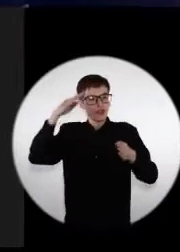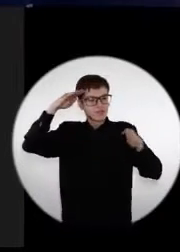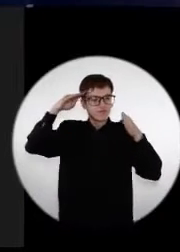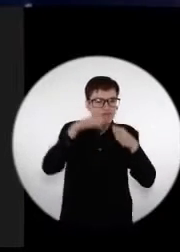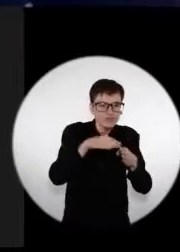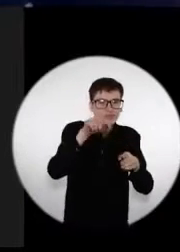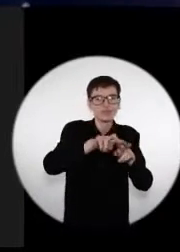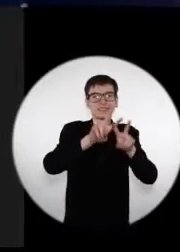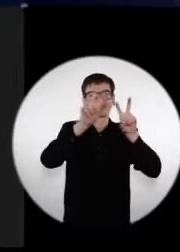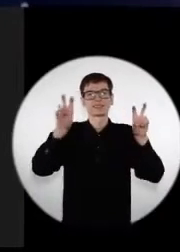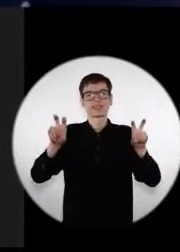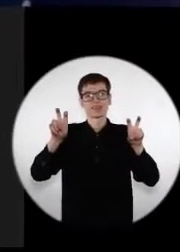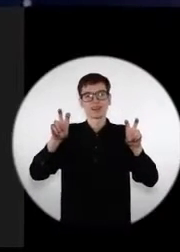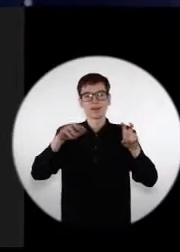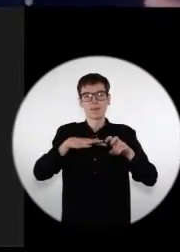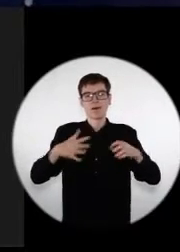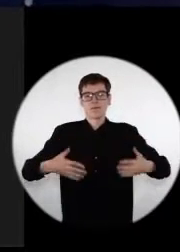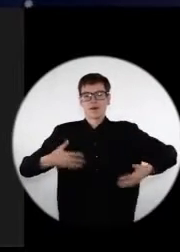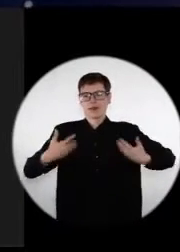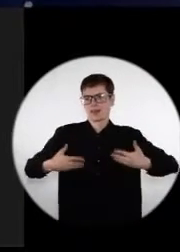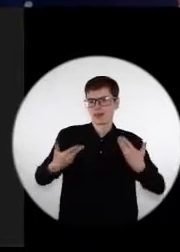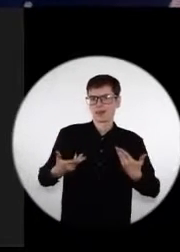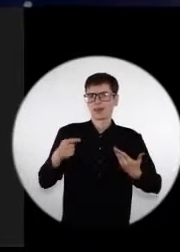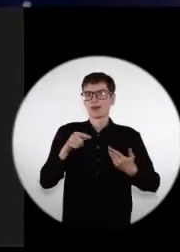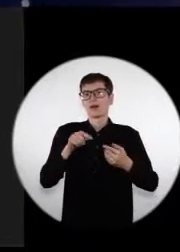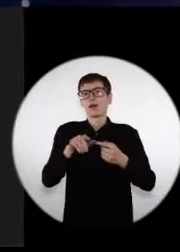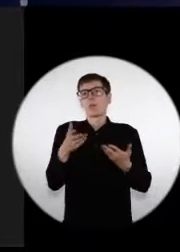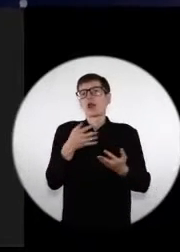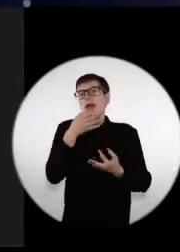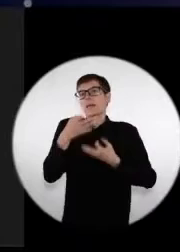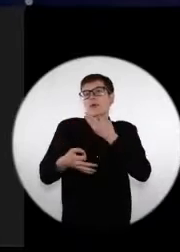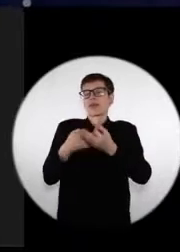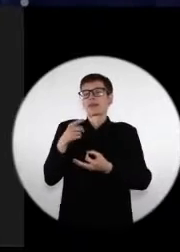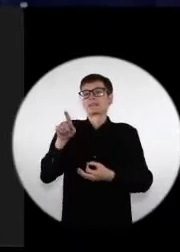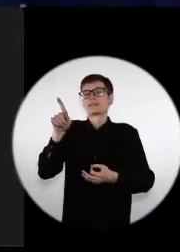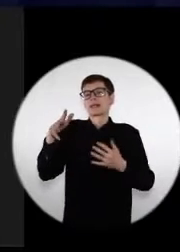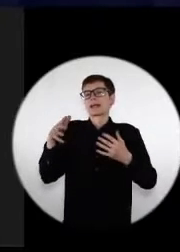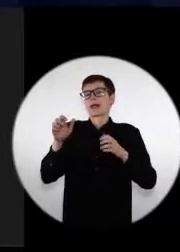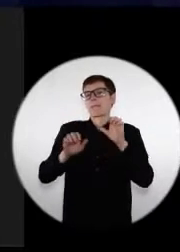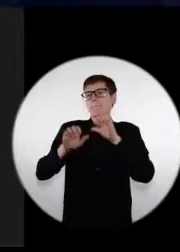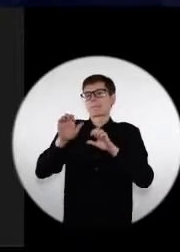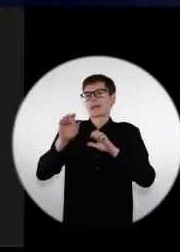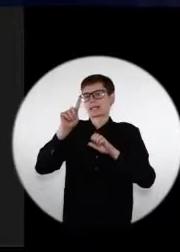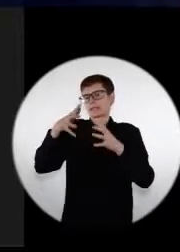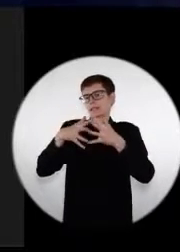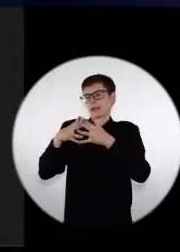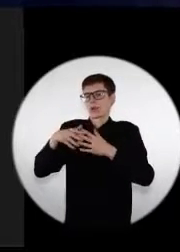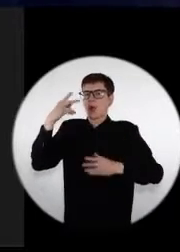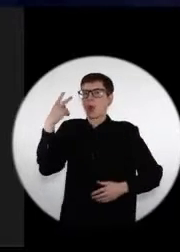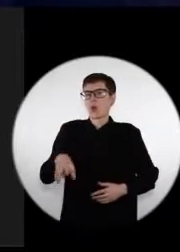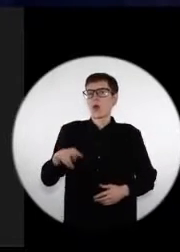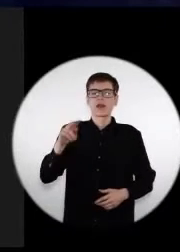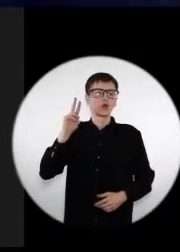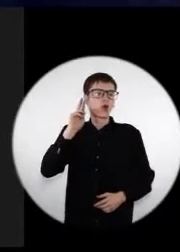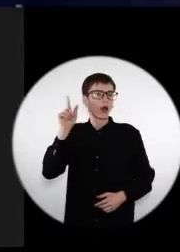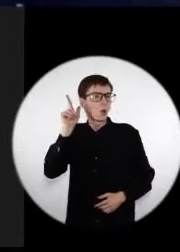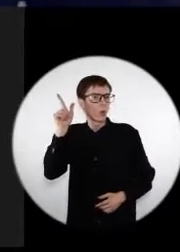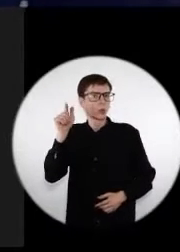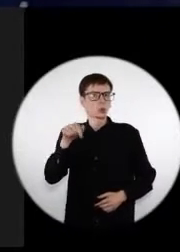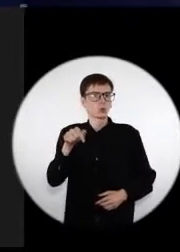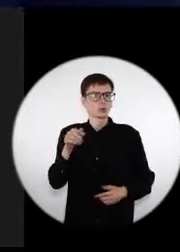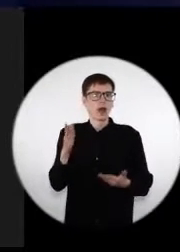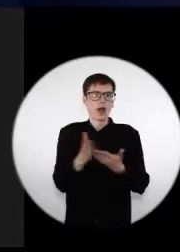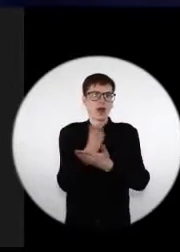van a tocar como de la plataforma de odio de todo su marketing va a apuntar hacia allá por eso te apuestan a esta está discursito cierto de